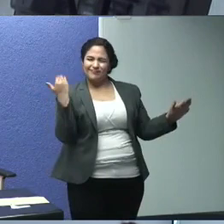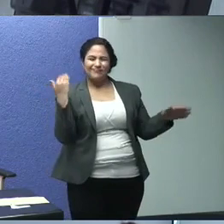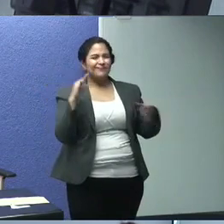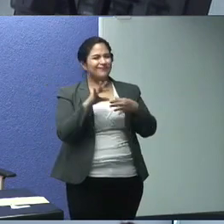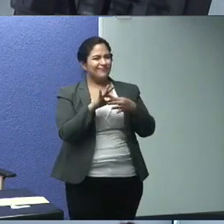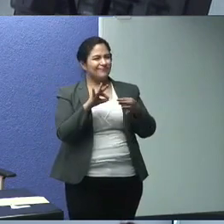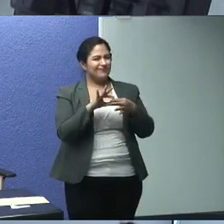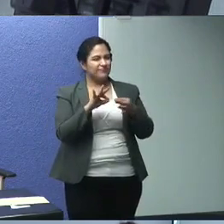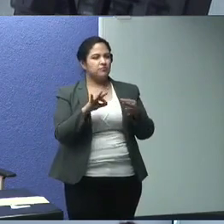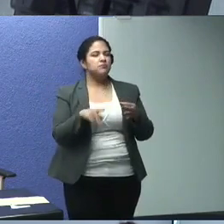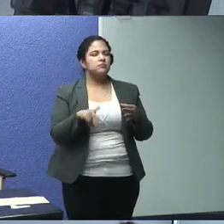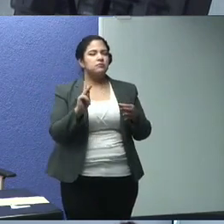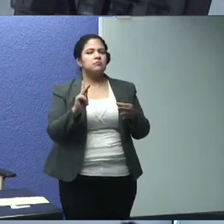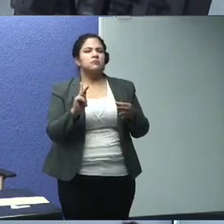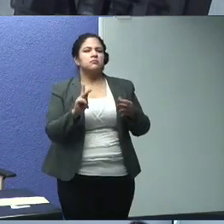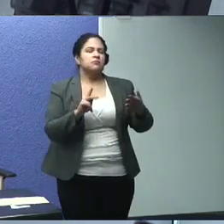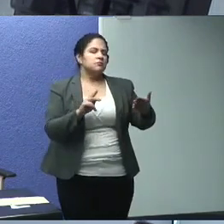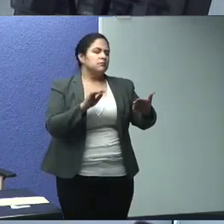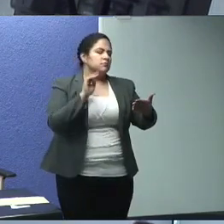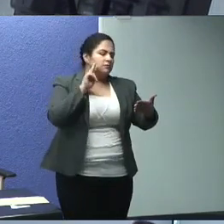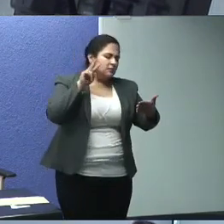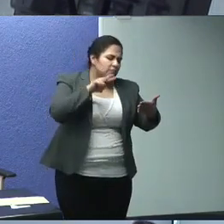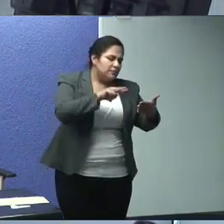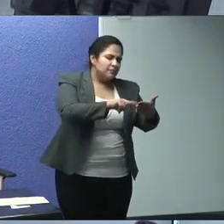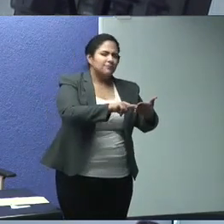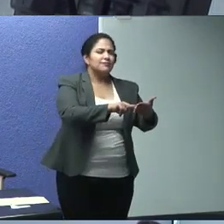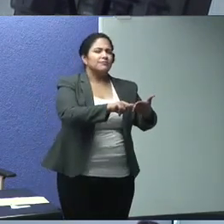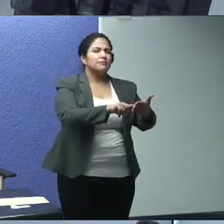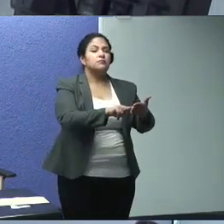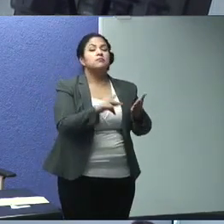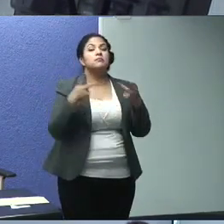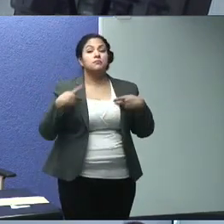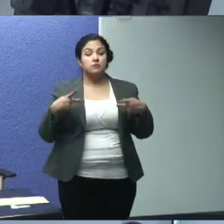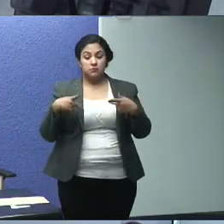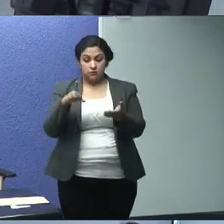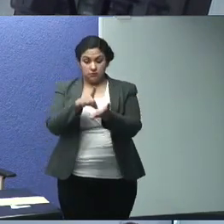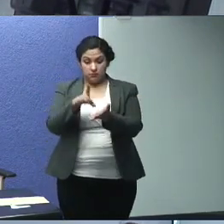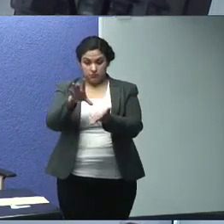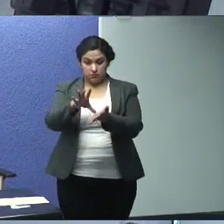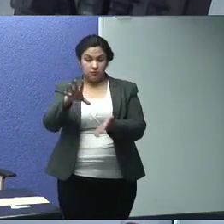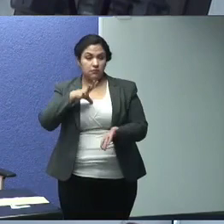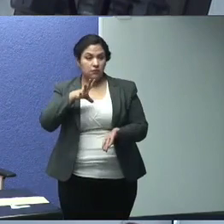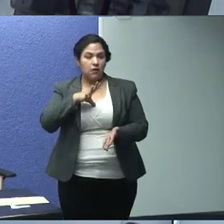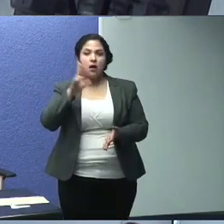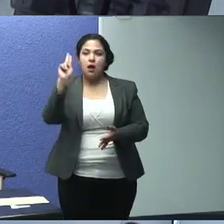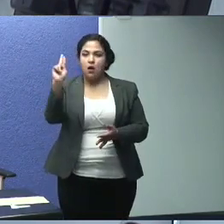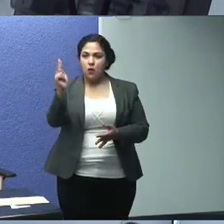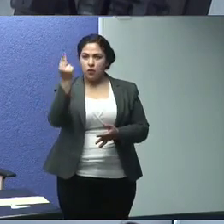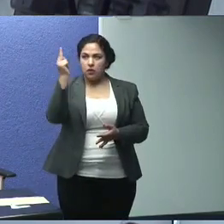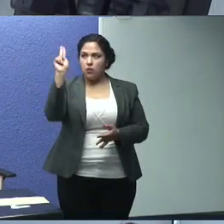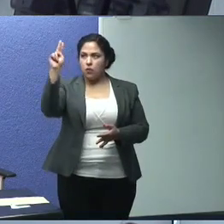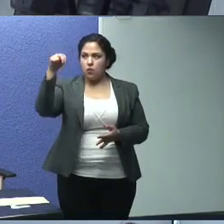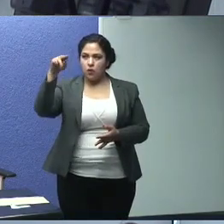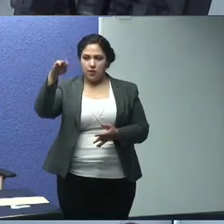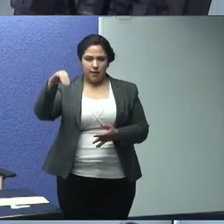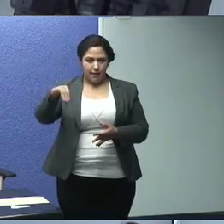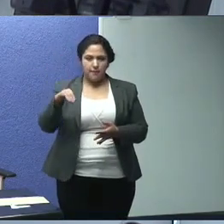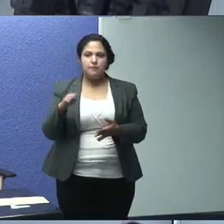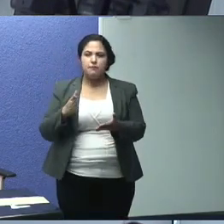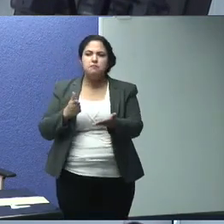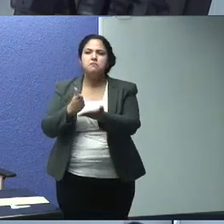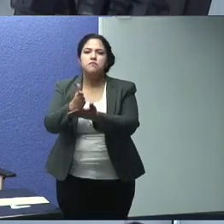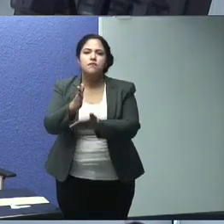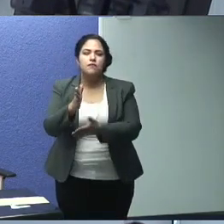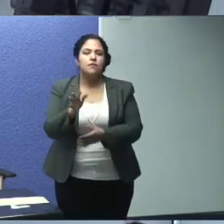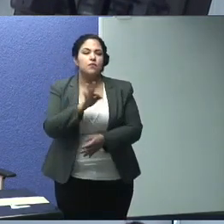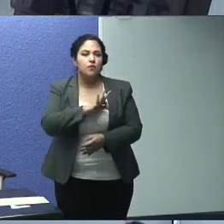momentito, esta posibilidad de que personas con discapacidad ingresen a nuestra facultad, a nuestra universidad, pues sí se